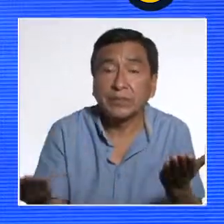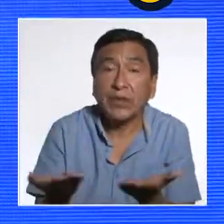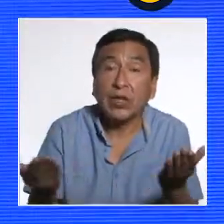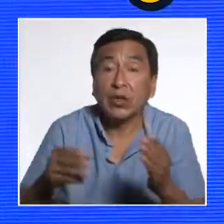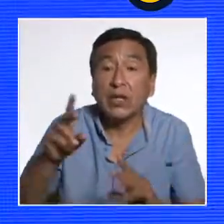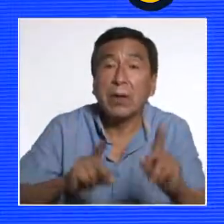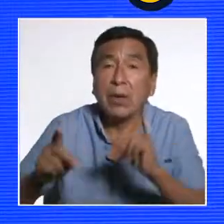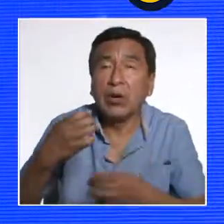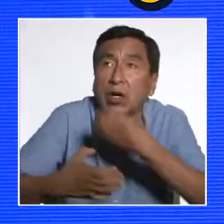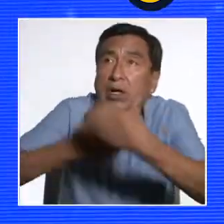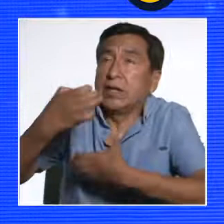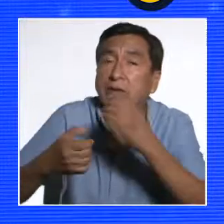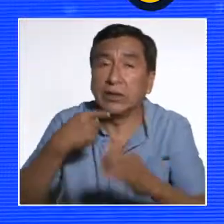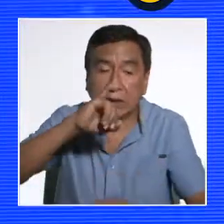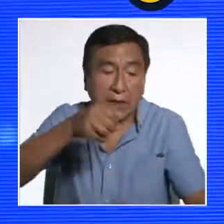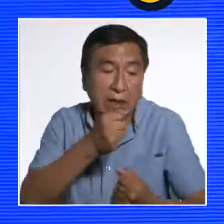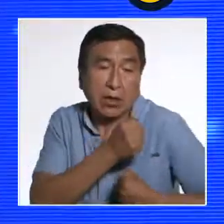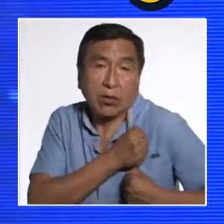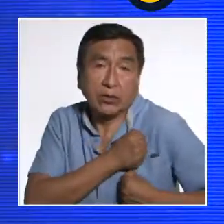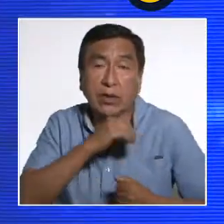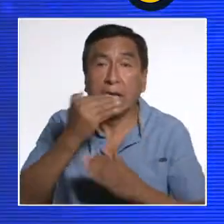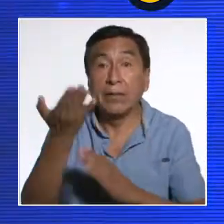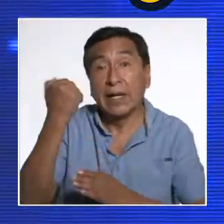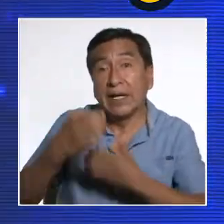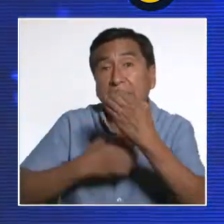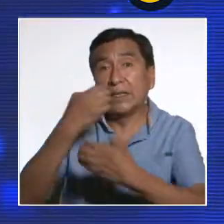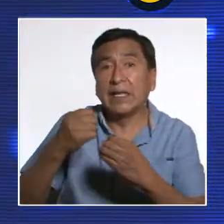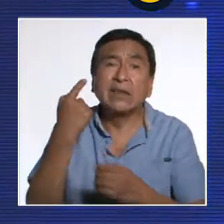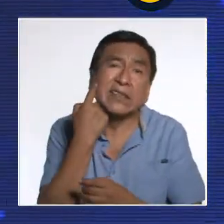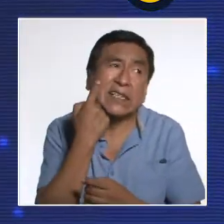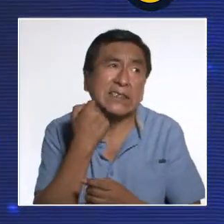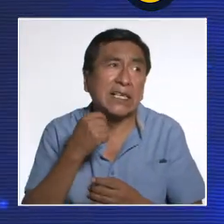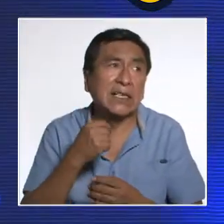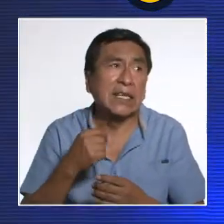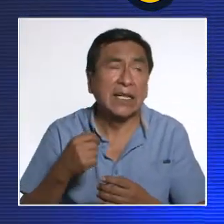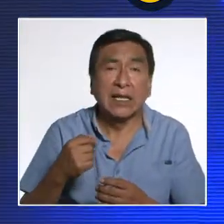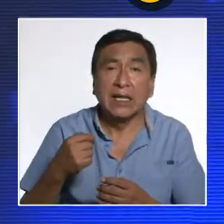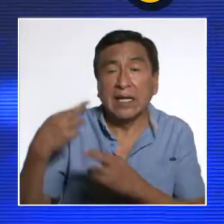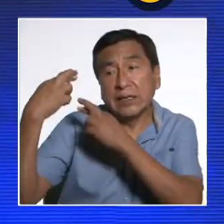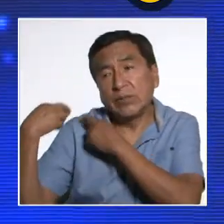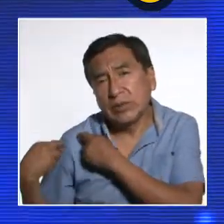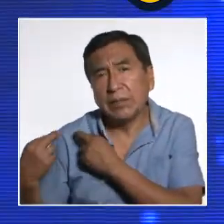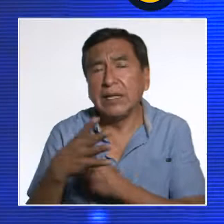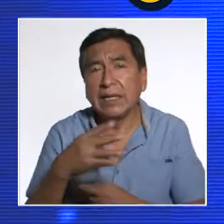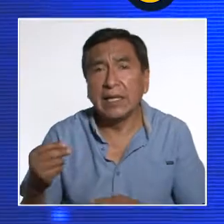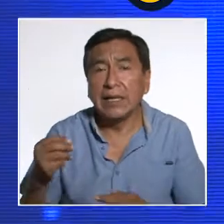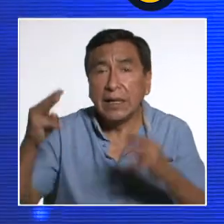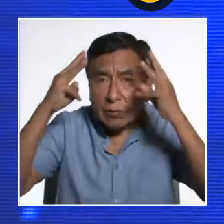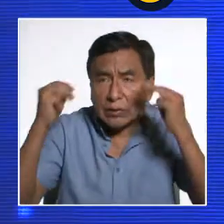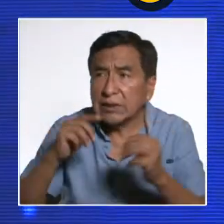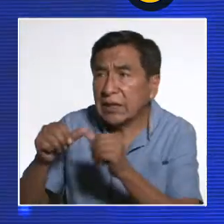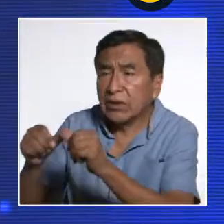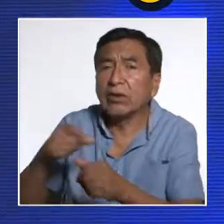Dice la palabra que Josué había heredado recién el cargo. Moisés había quedado en el desierto y Josué